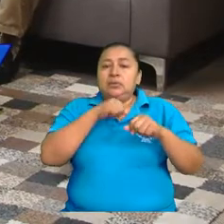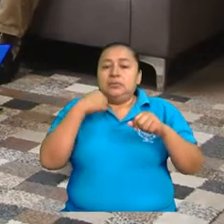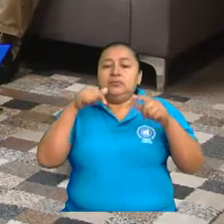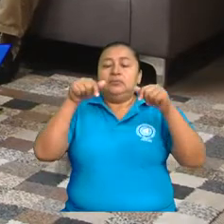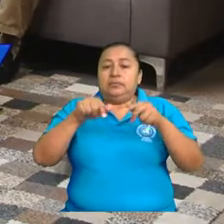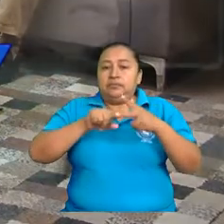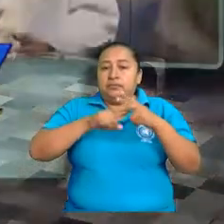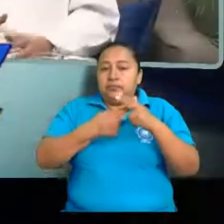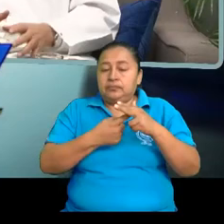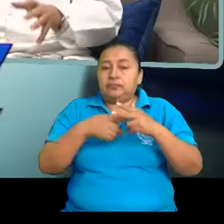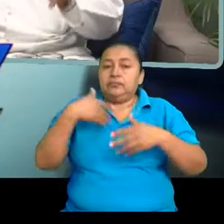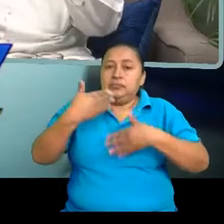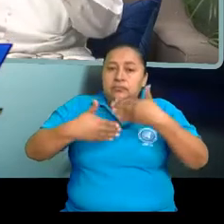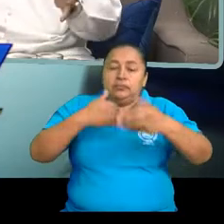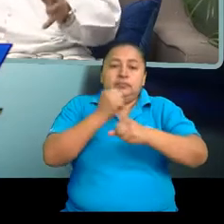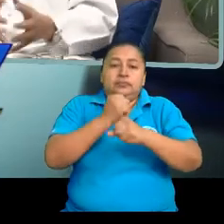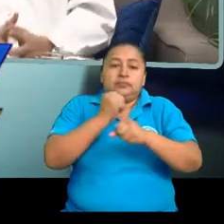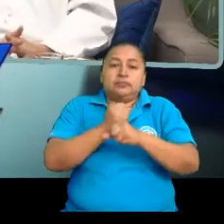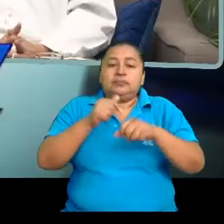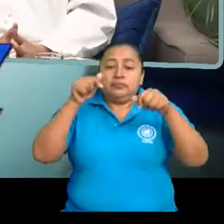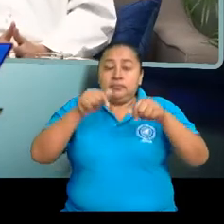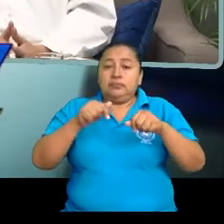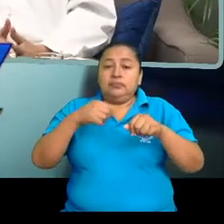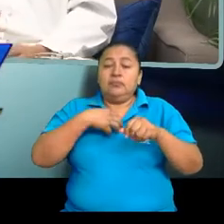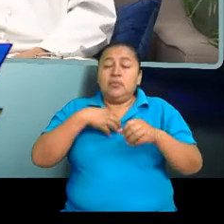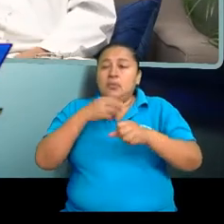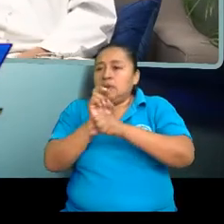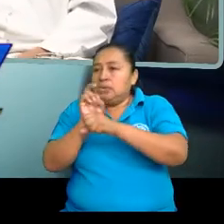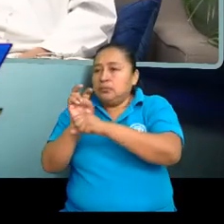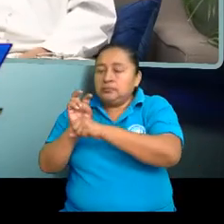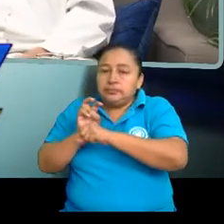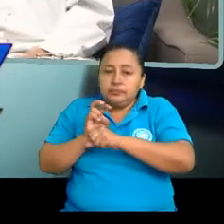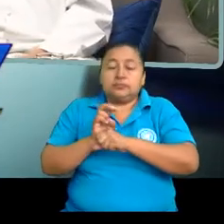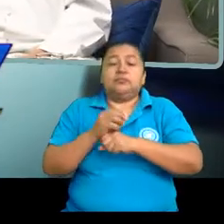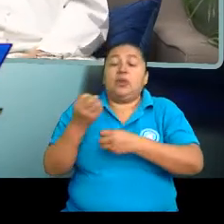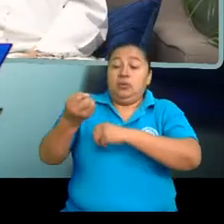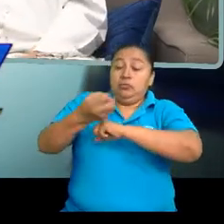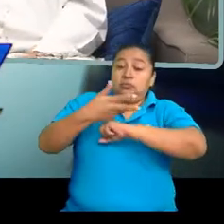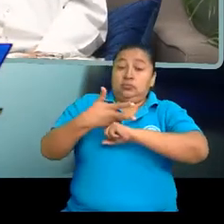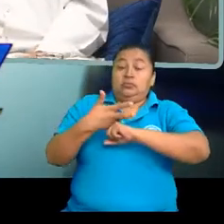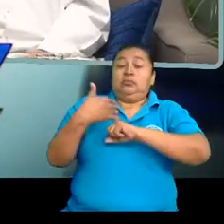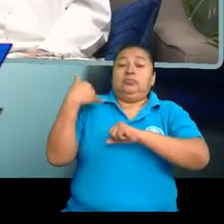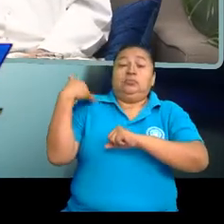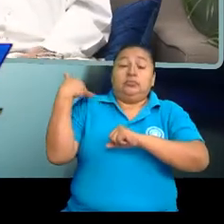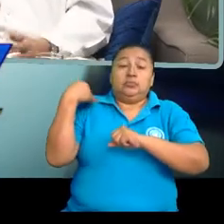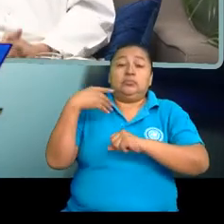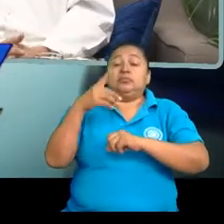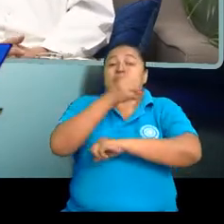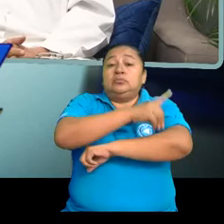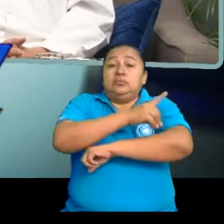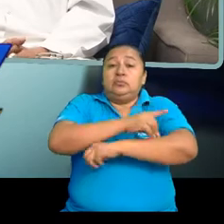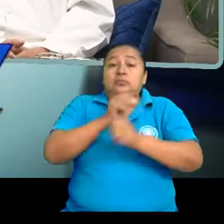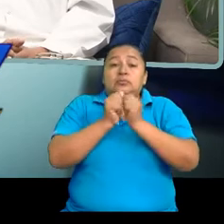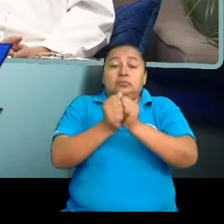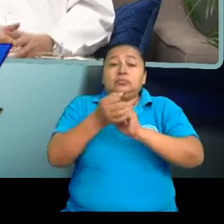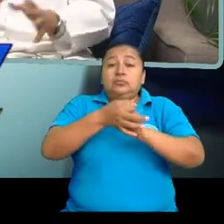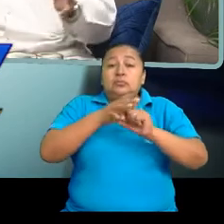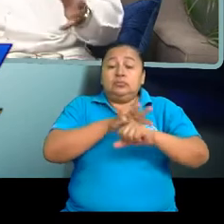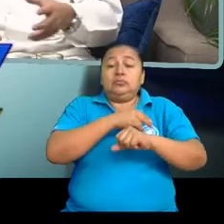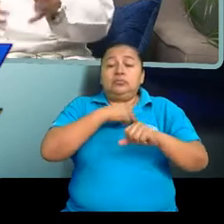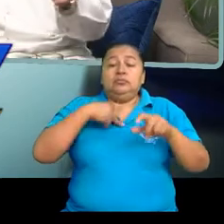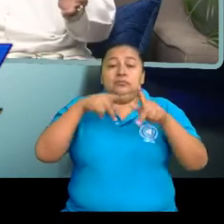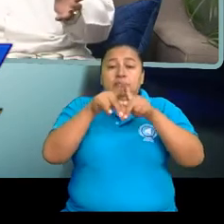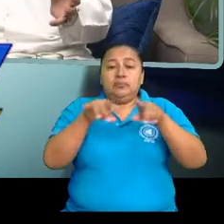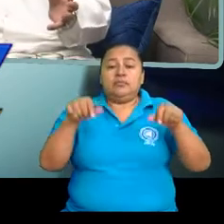comenzamos nosotros a trabajar desde nuestra vigilancia. Cuando nos orientó el comandante Daniel, la compañía de Rosario, elaboren el plan a